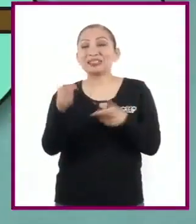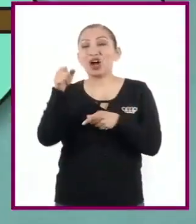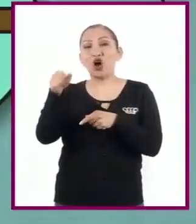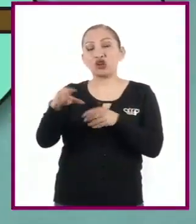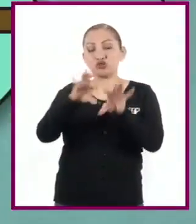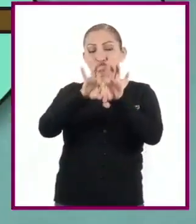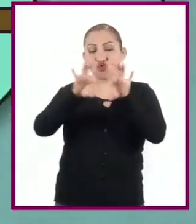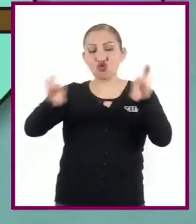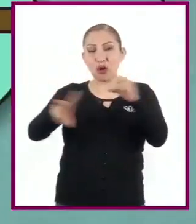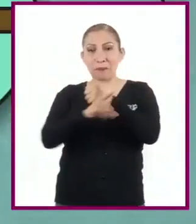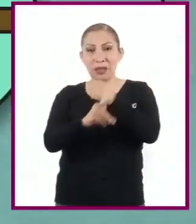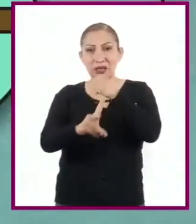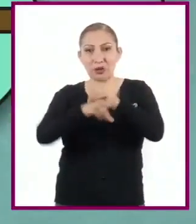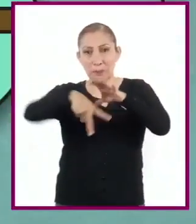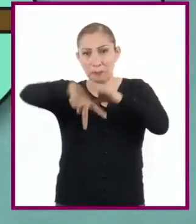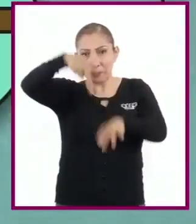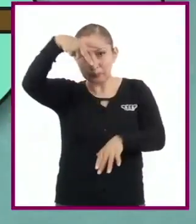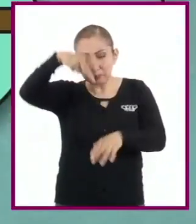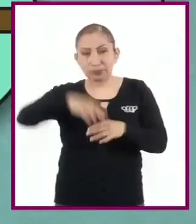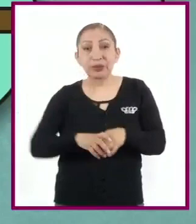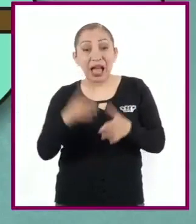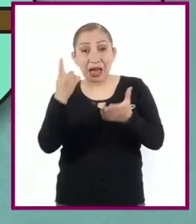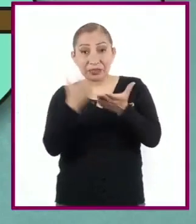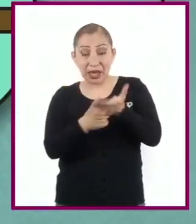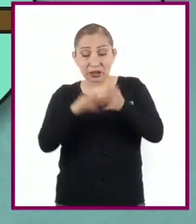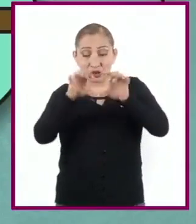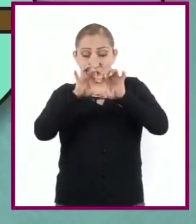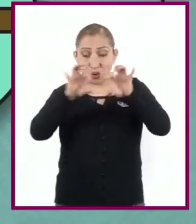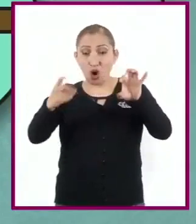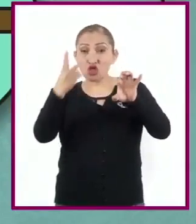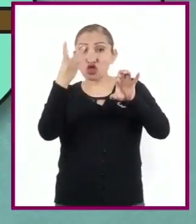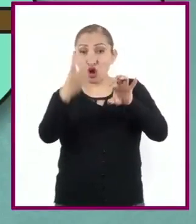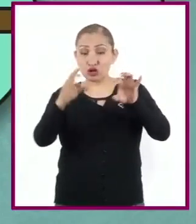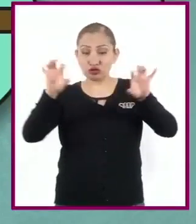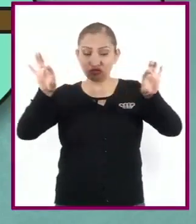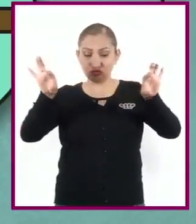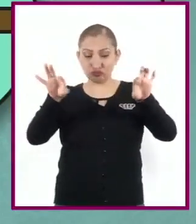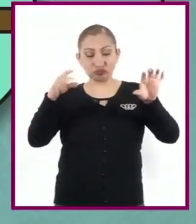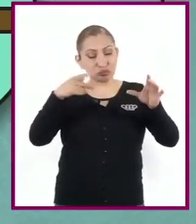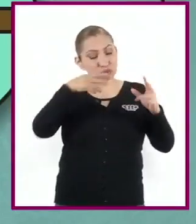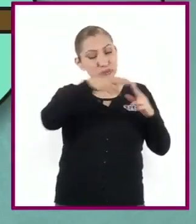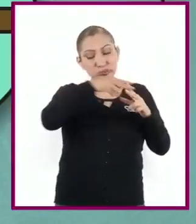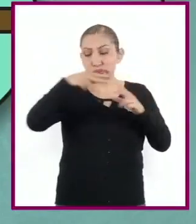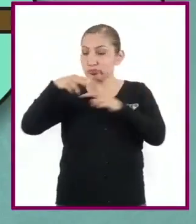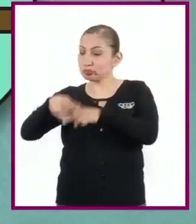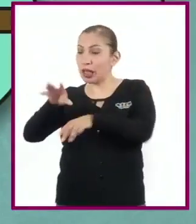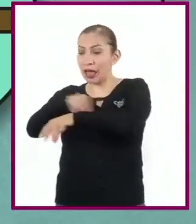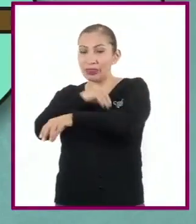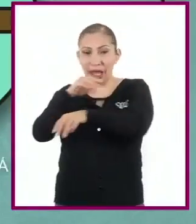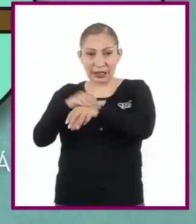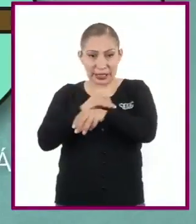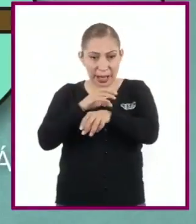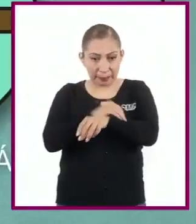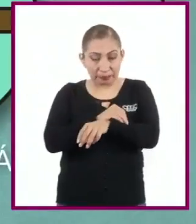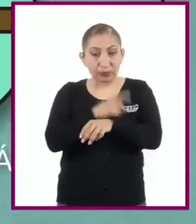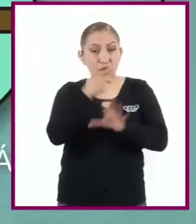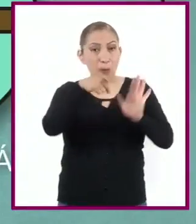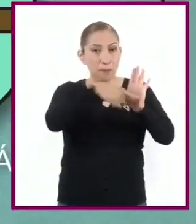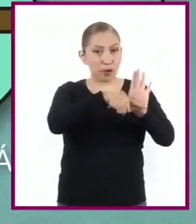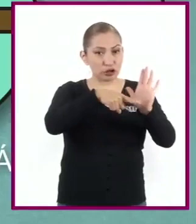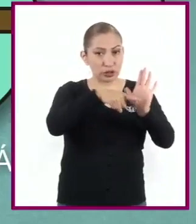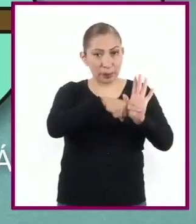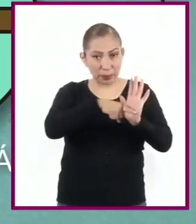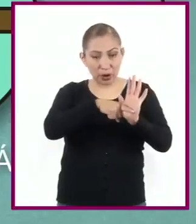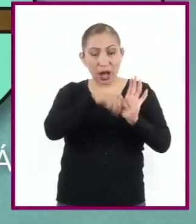con tubos de vidrio al vacío, dentro de los cuales había dos electrodos conectados a una fuente de energía, uno